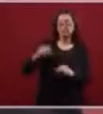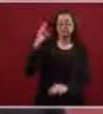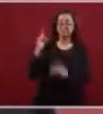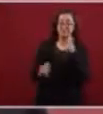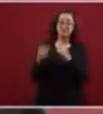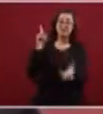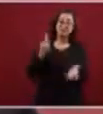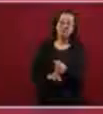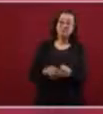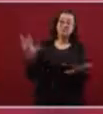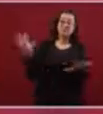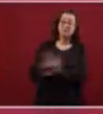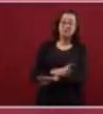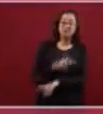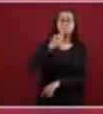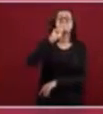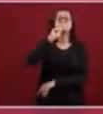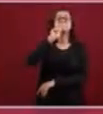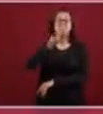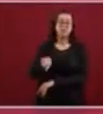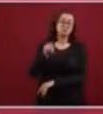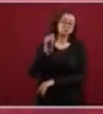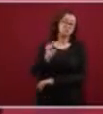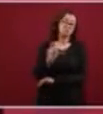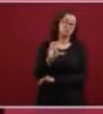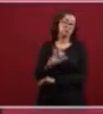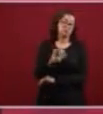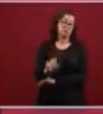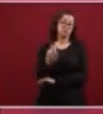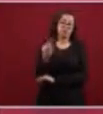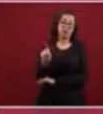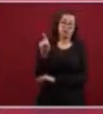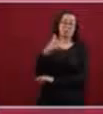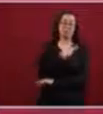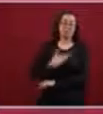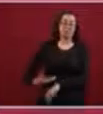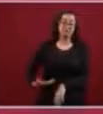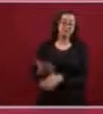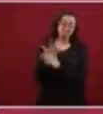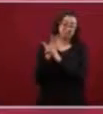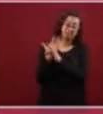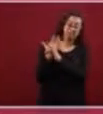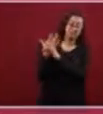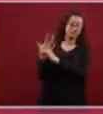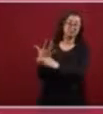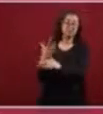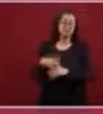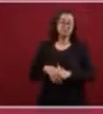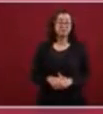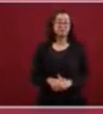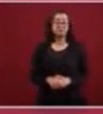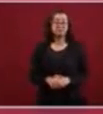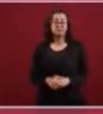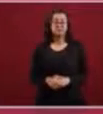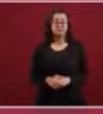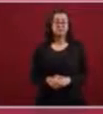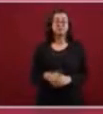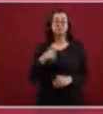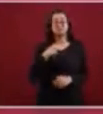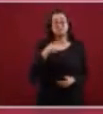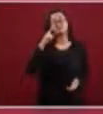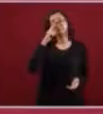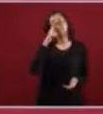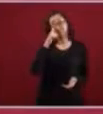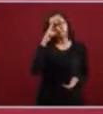planteado el mismo presidente de la Corte. Y yo creo que hay,